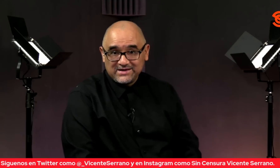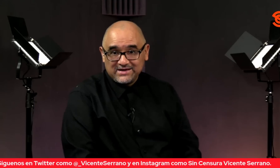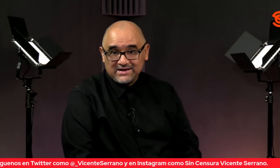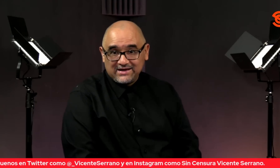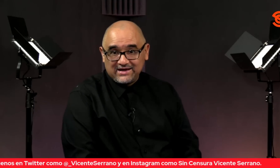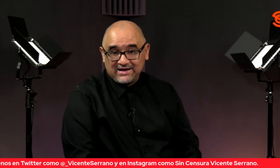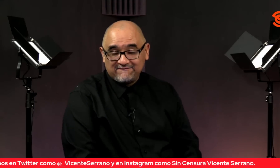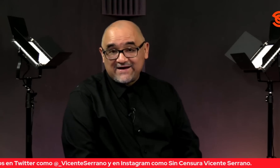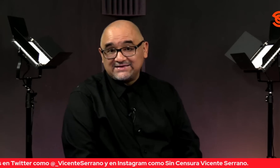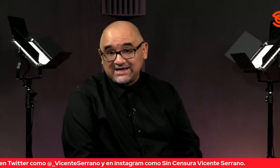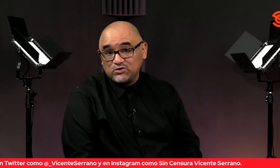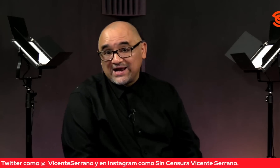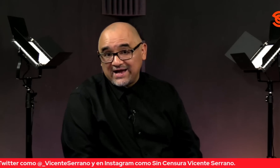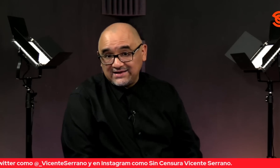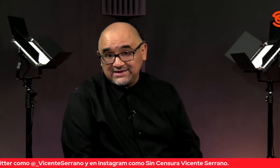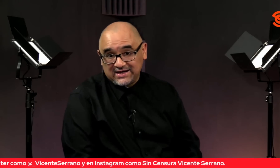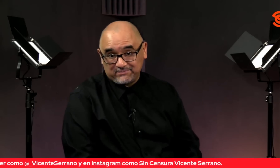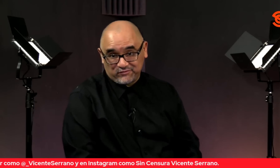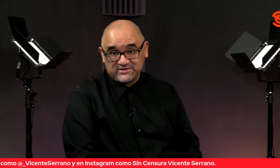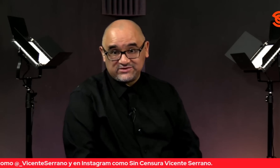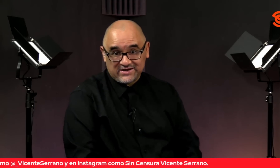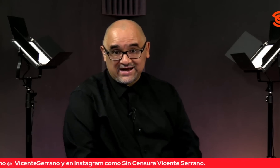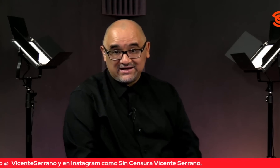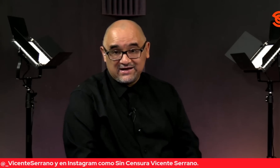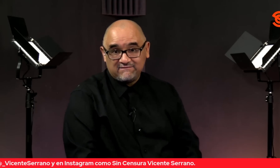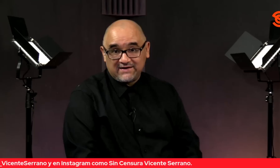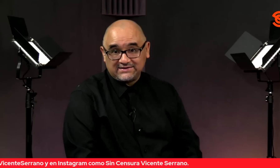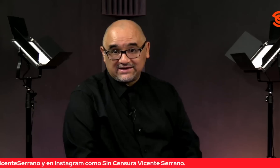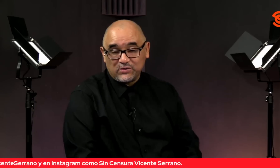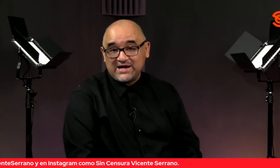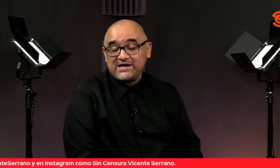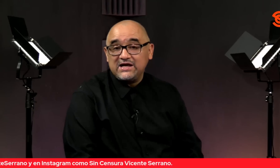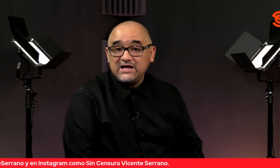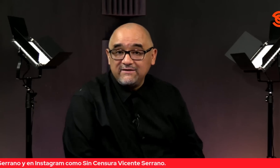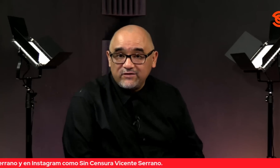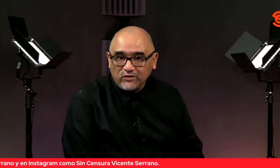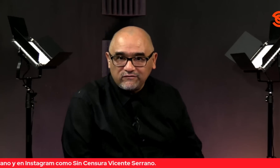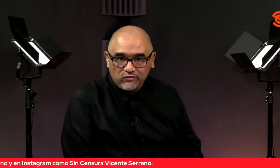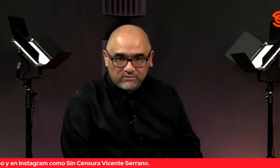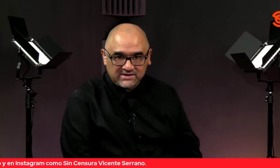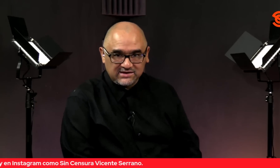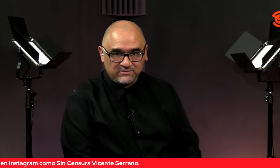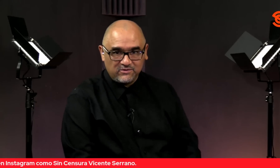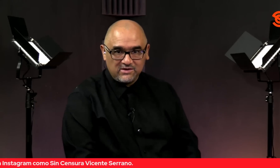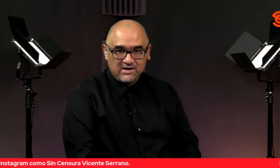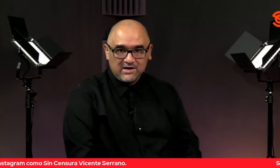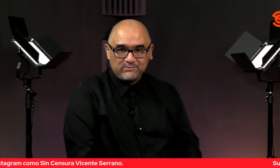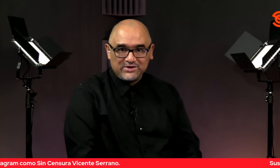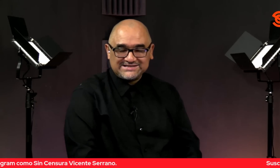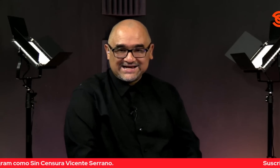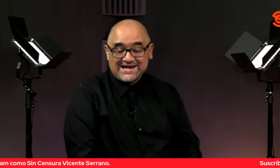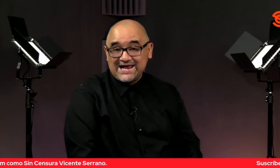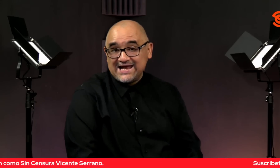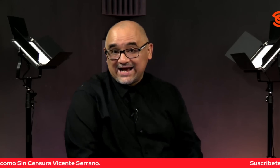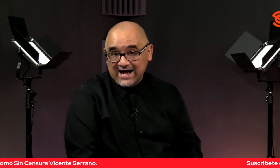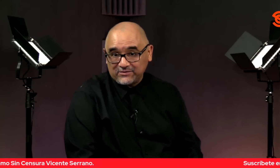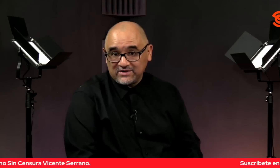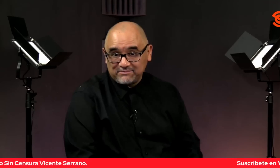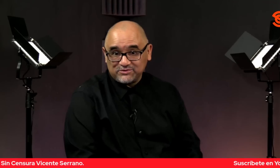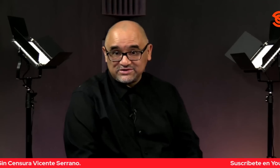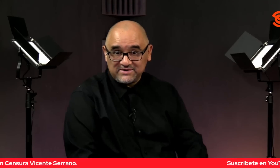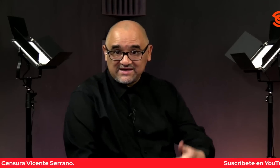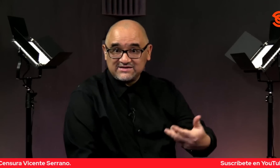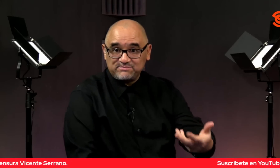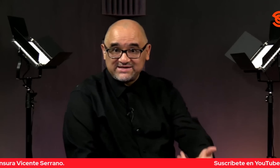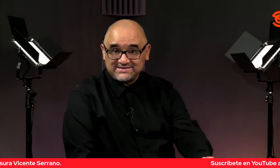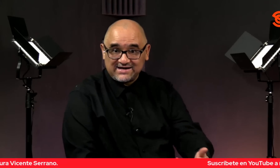quizá faltando a la ética profesional, faltando al equilibrio informativo, pues le negaron